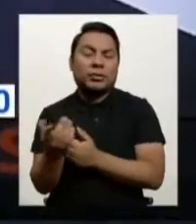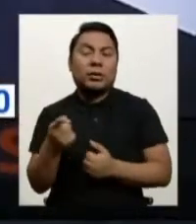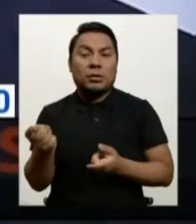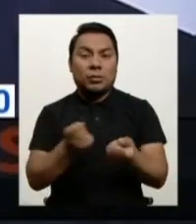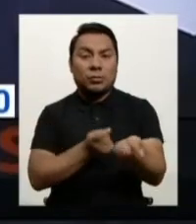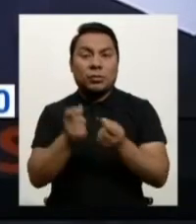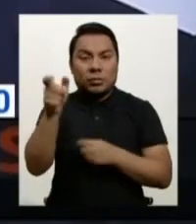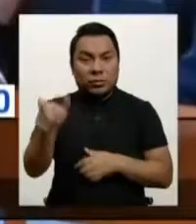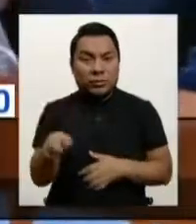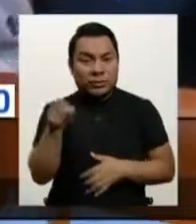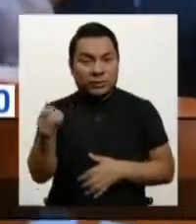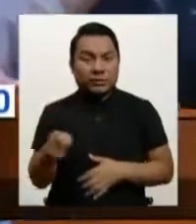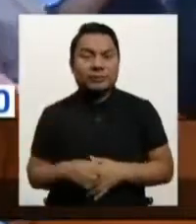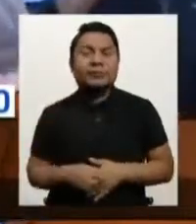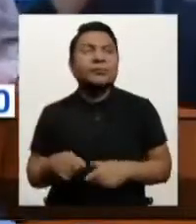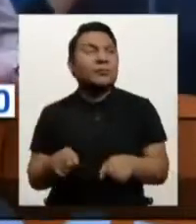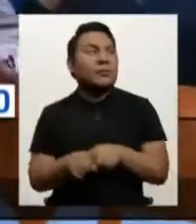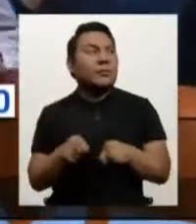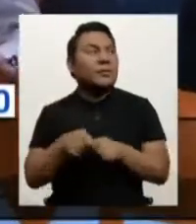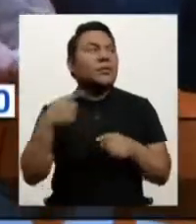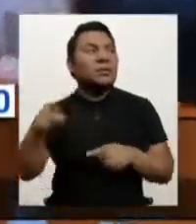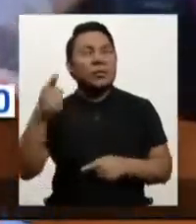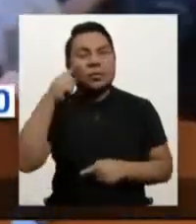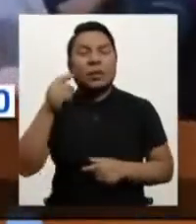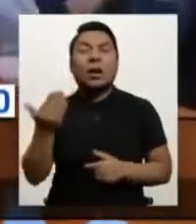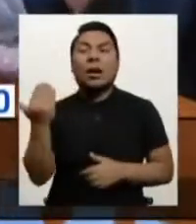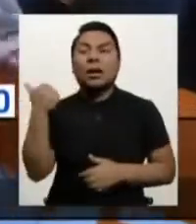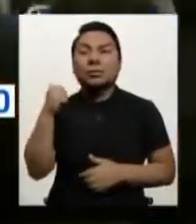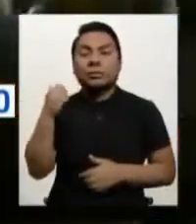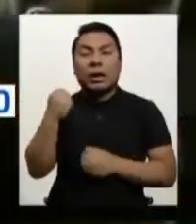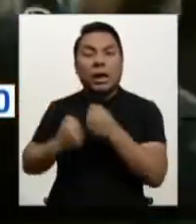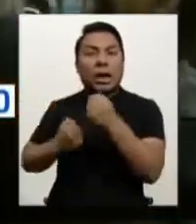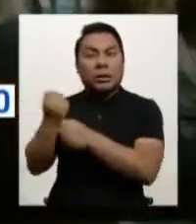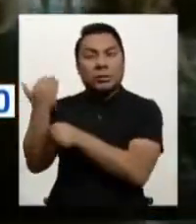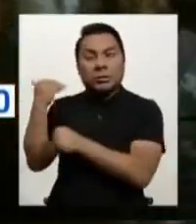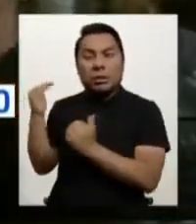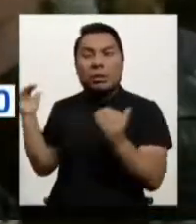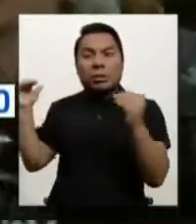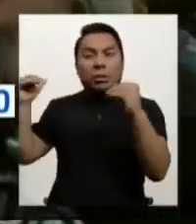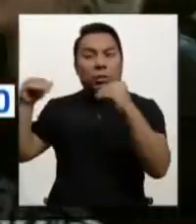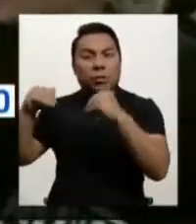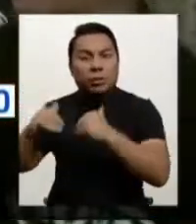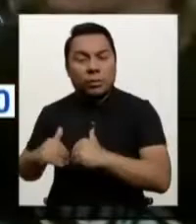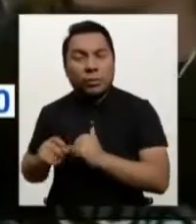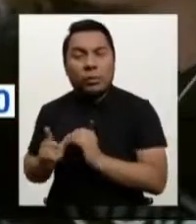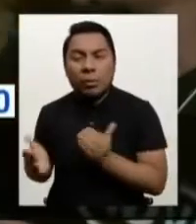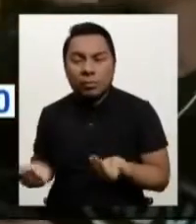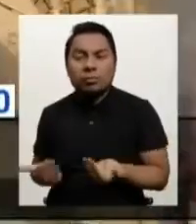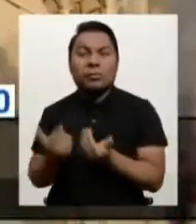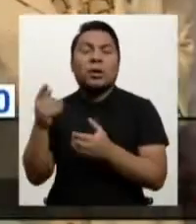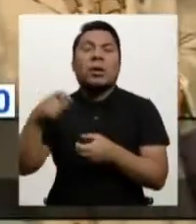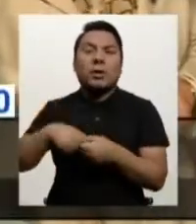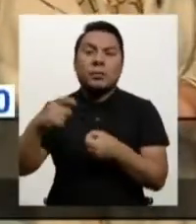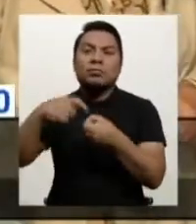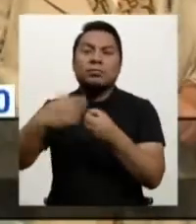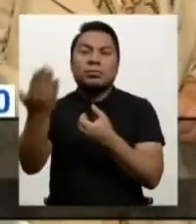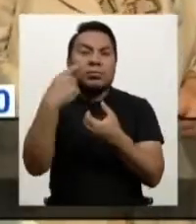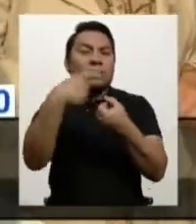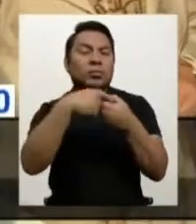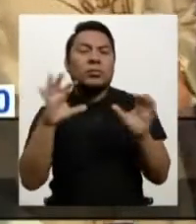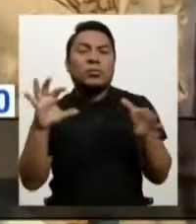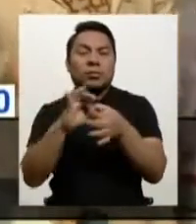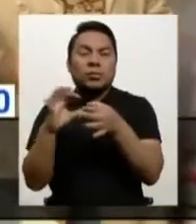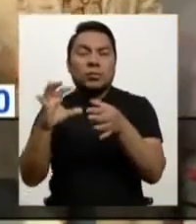gobernante CSSD ha registrado su peor caída en los últimos años. Por ello a Babis solo le queda formar alianza para una